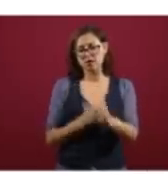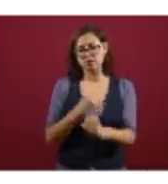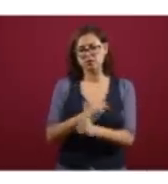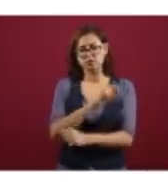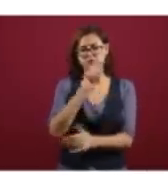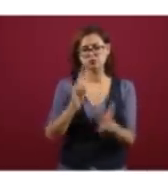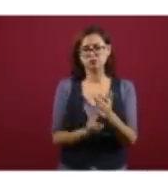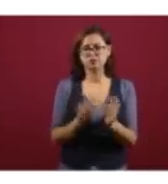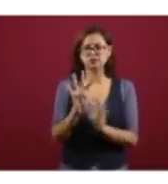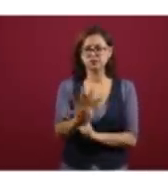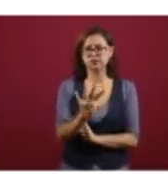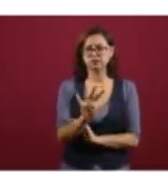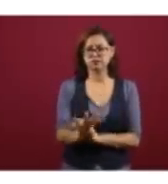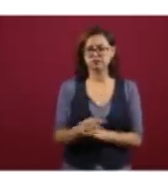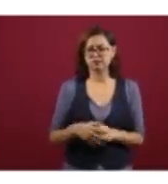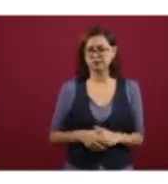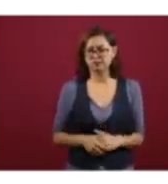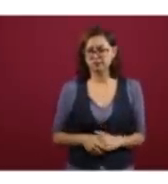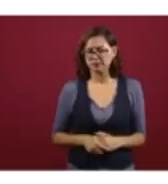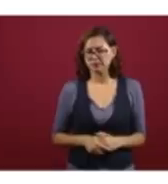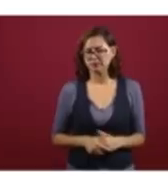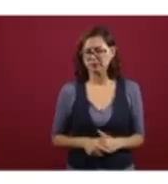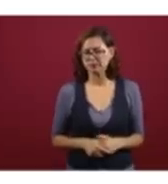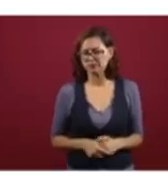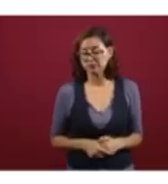2019. Aquí en la tabla mostramos